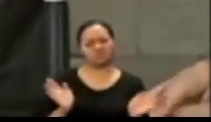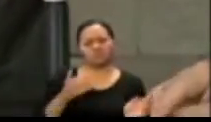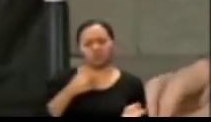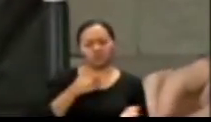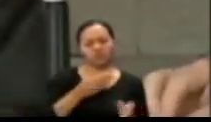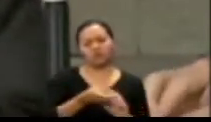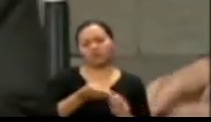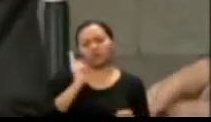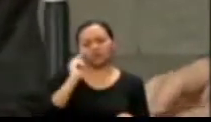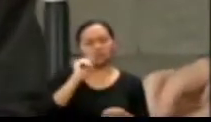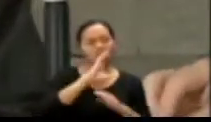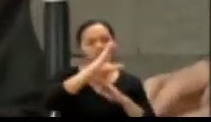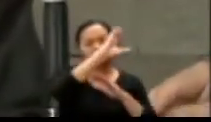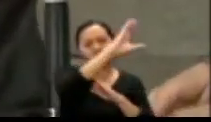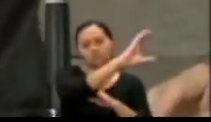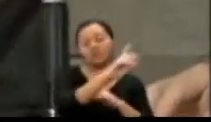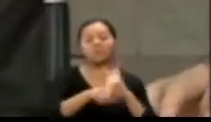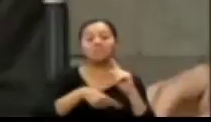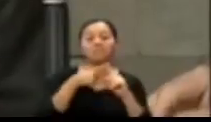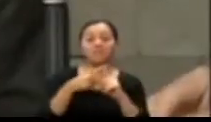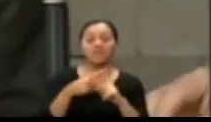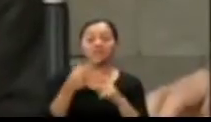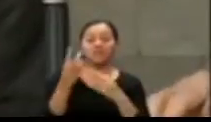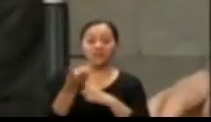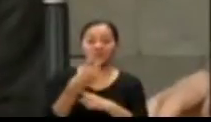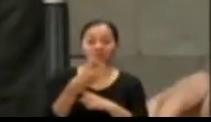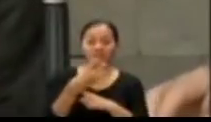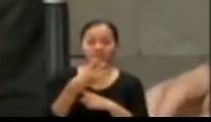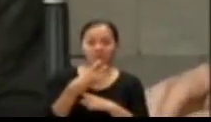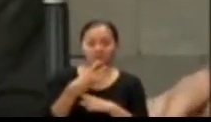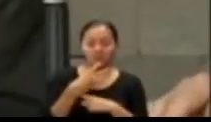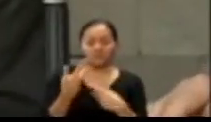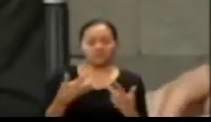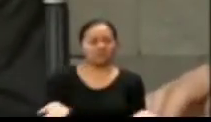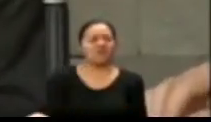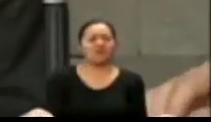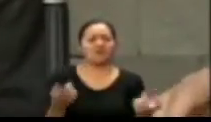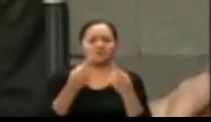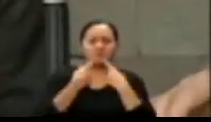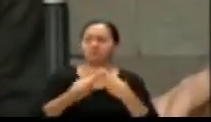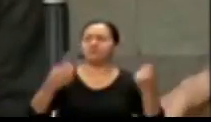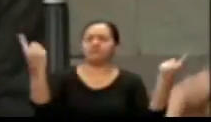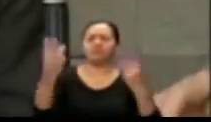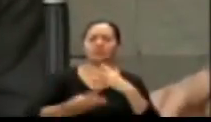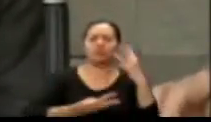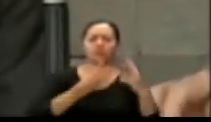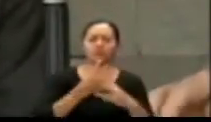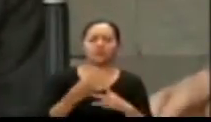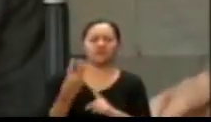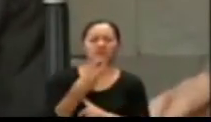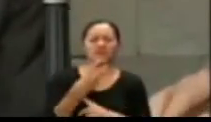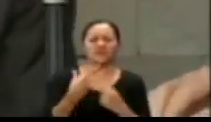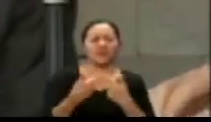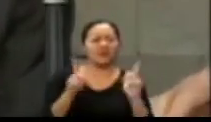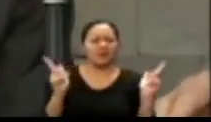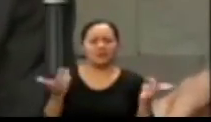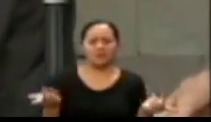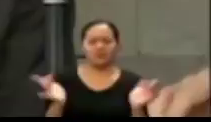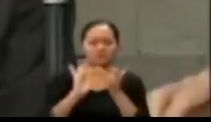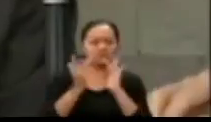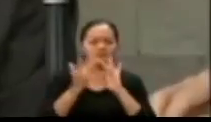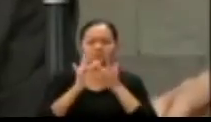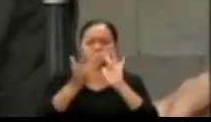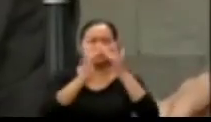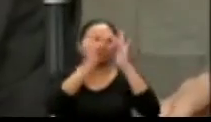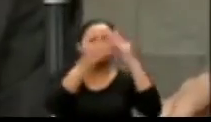no hay que olvidar que Internet ha liberado la política de los gastos exagerados, porque actualmente con Internet podemos hacer un montón de cosas. Lo que